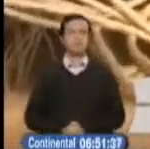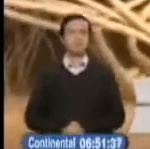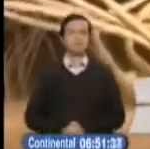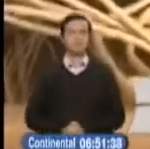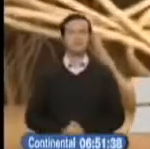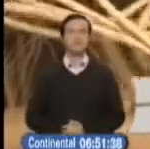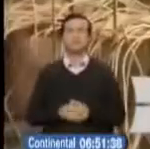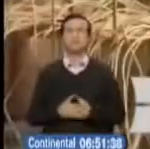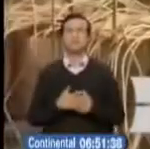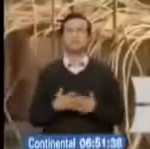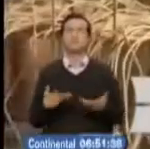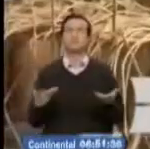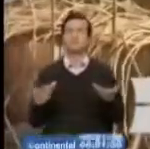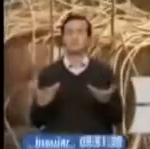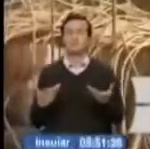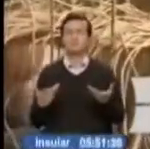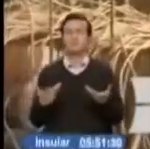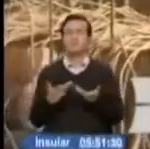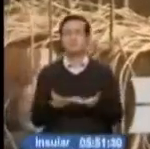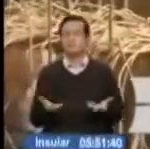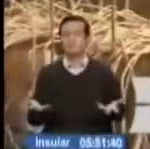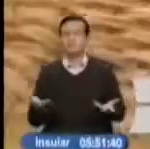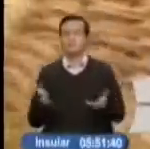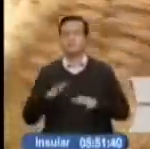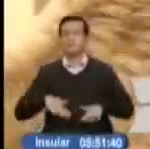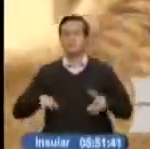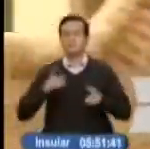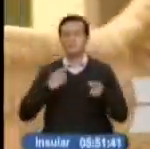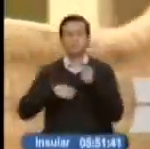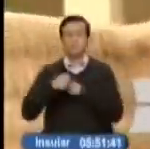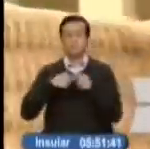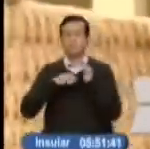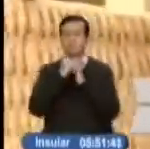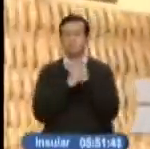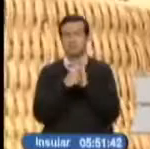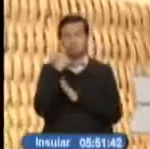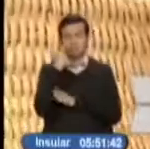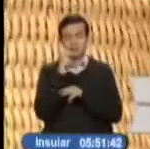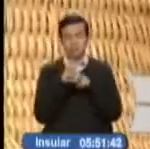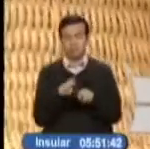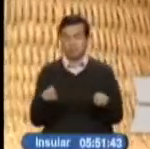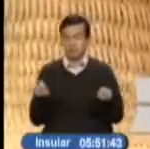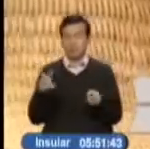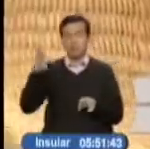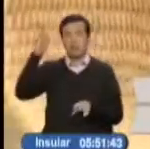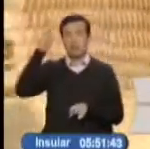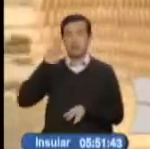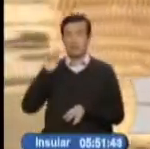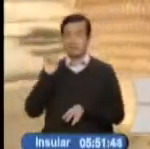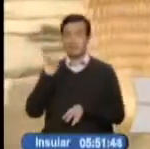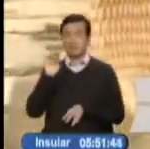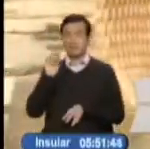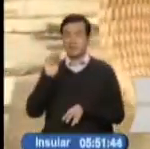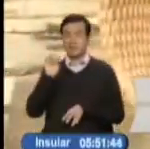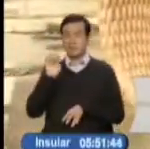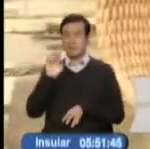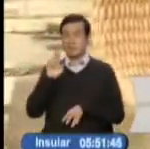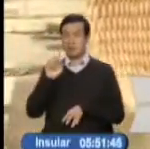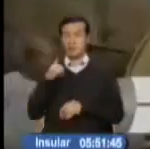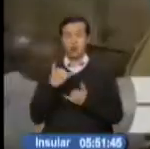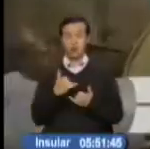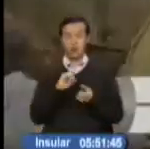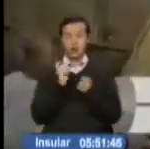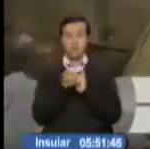Entre las artesanías que se elaboran en Montecristi están estos muebles que antes se hacían de mimbre. Y le llamamos